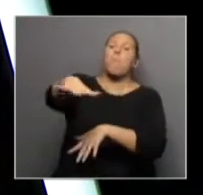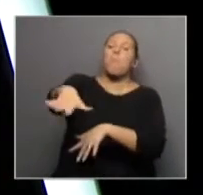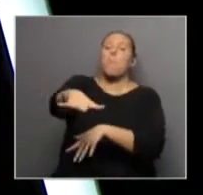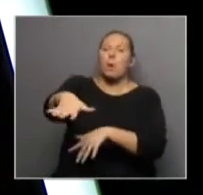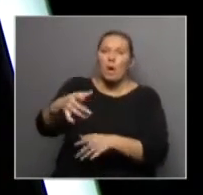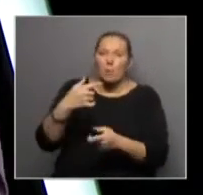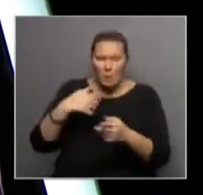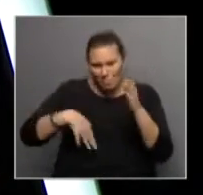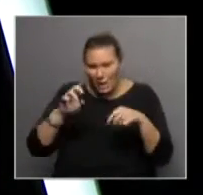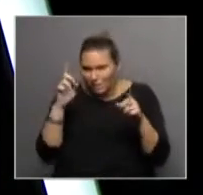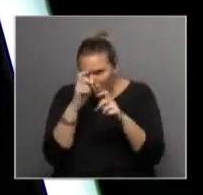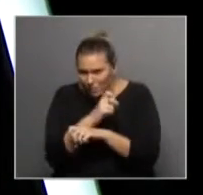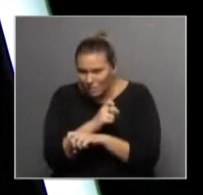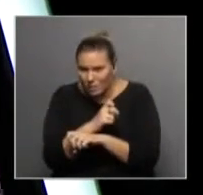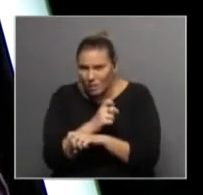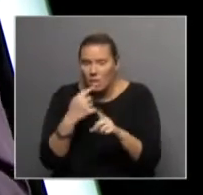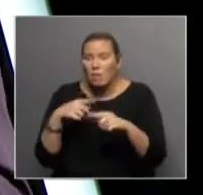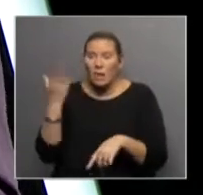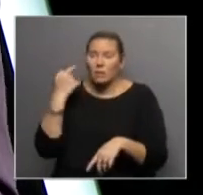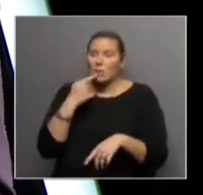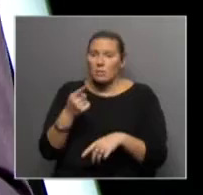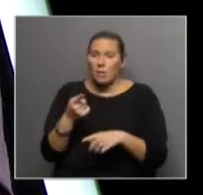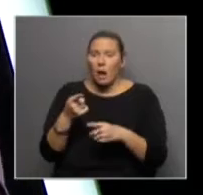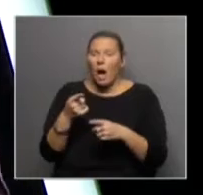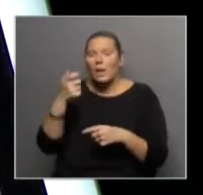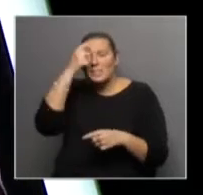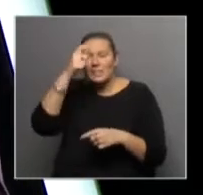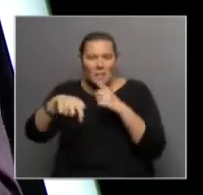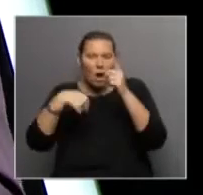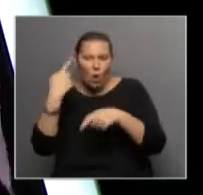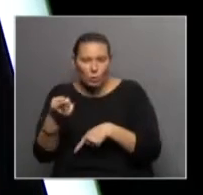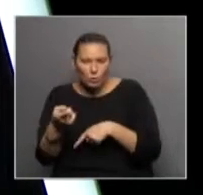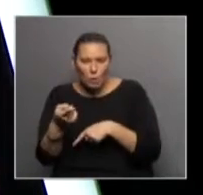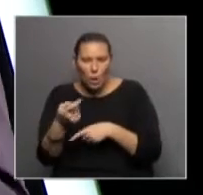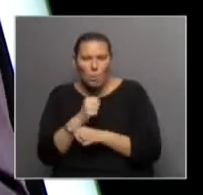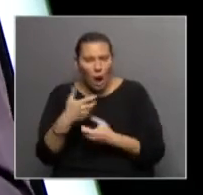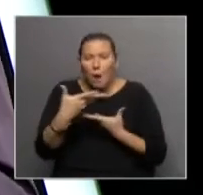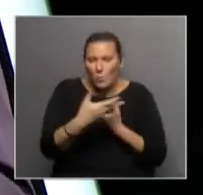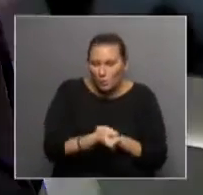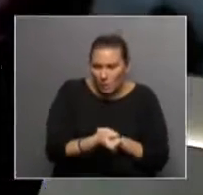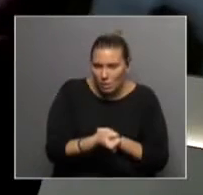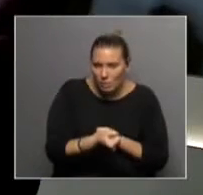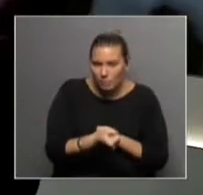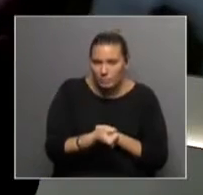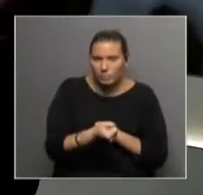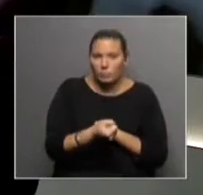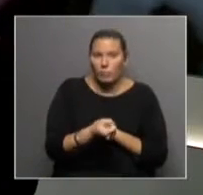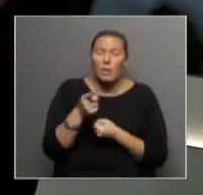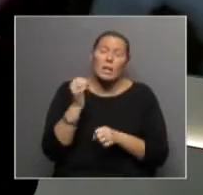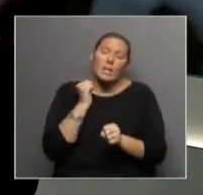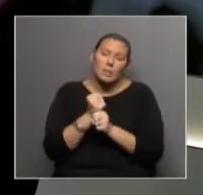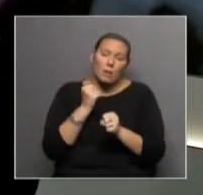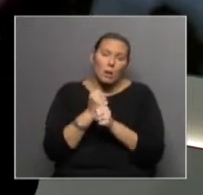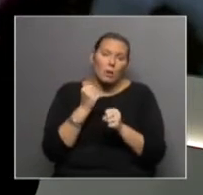Es más complejo aún, hay que ir justamente a lo que decía usted, a estas otras ciencias que hagan el aporte. El trabajo